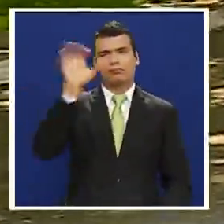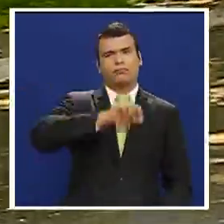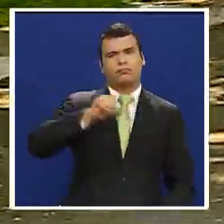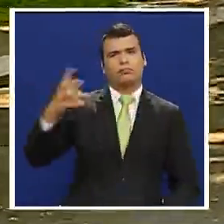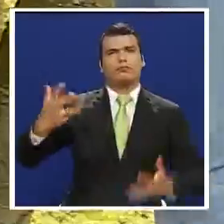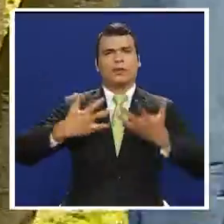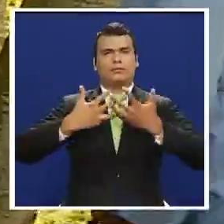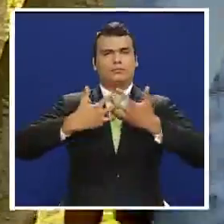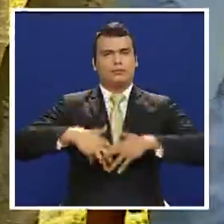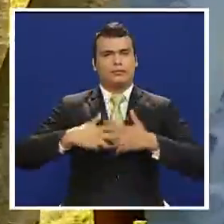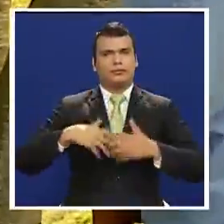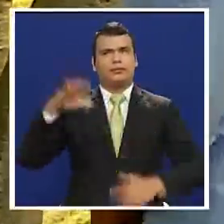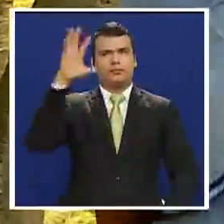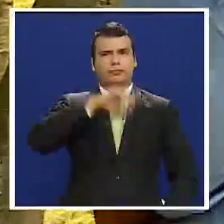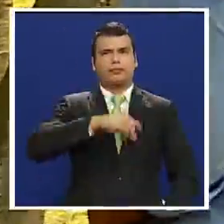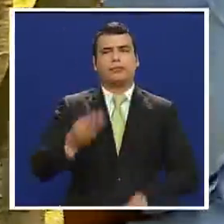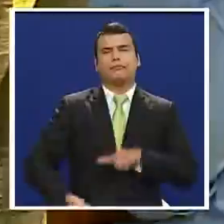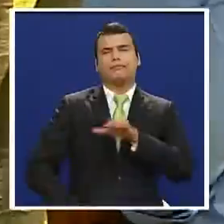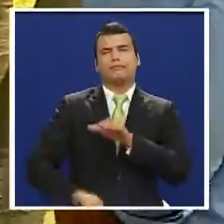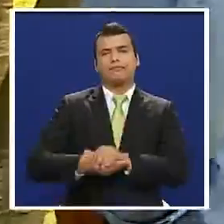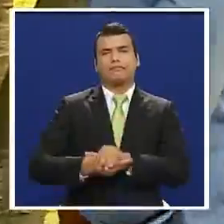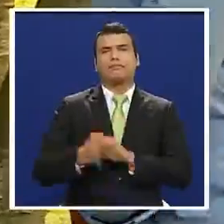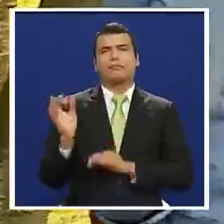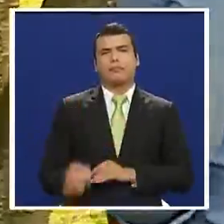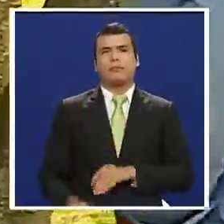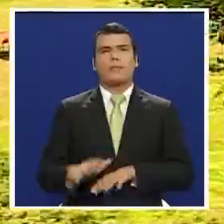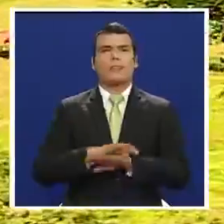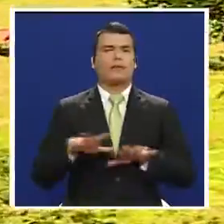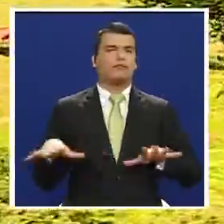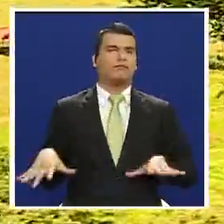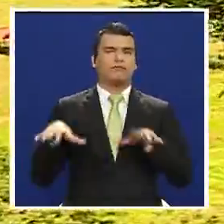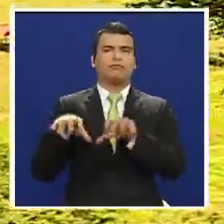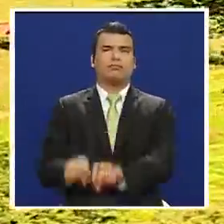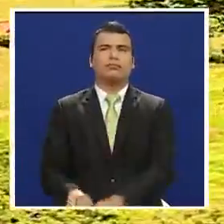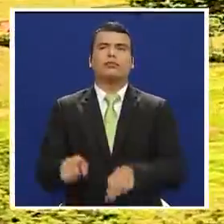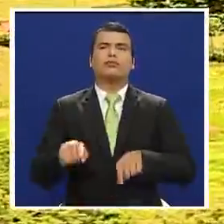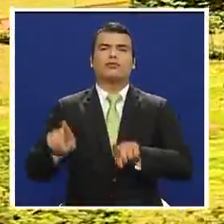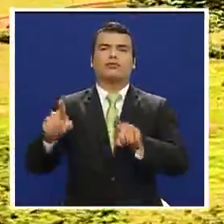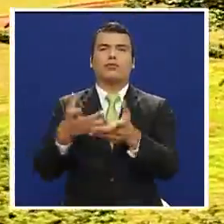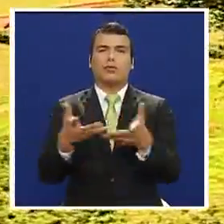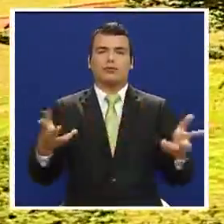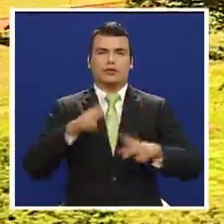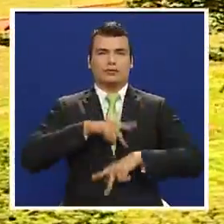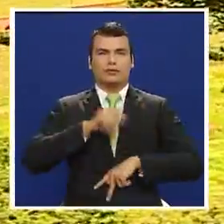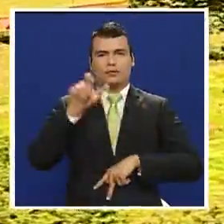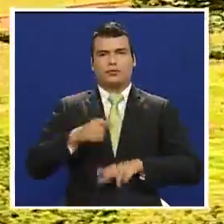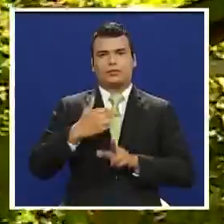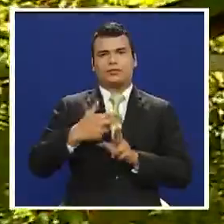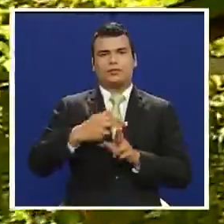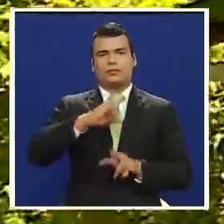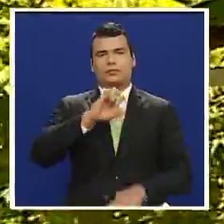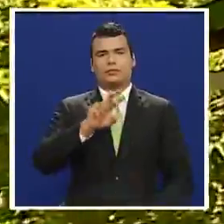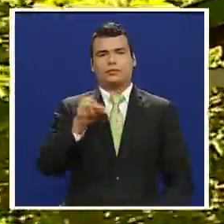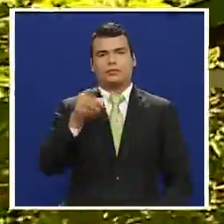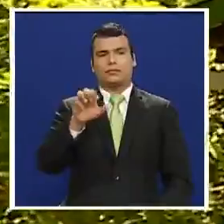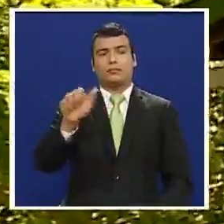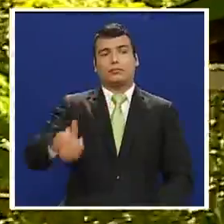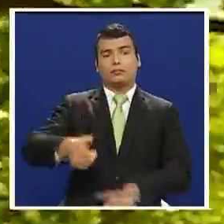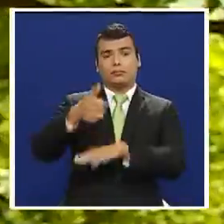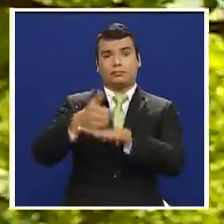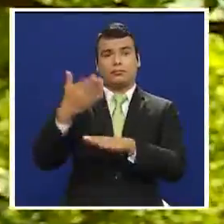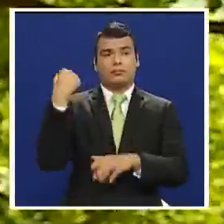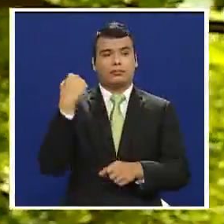mil millones de pesos. El clúster de las frutas lo hizo Grajales, mi familia, siendo pioneros en hacer melones. Acá